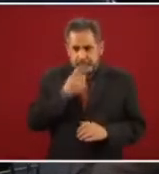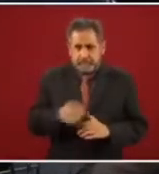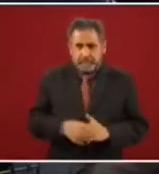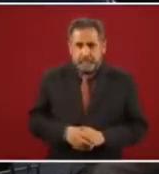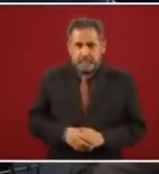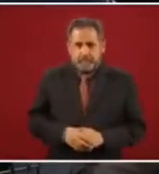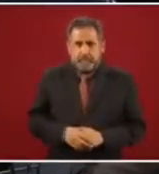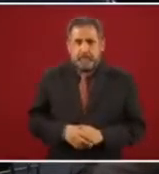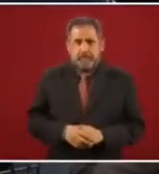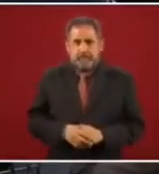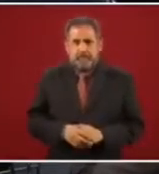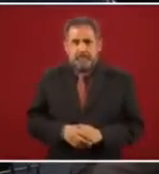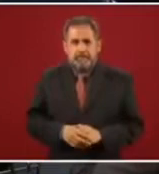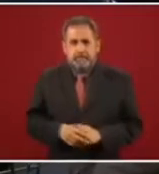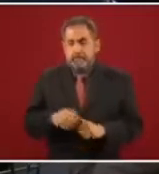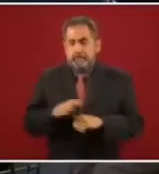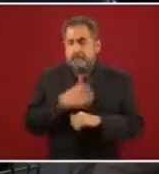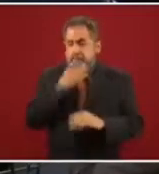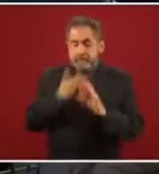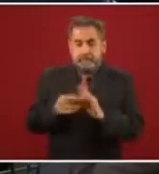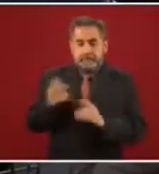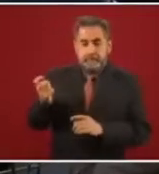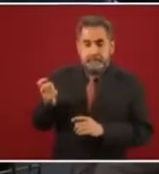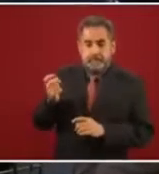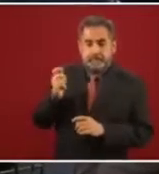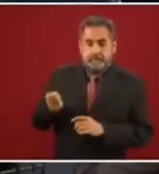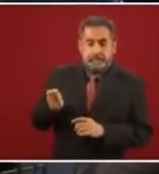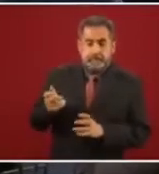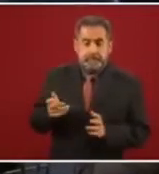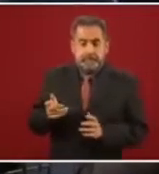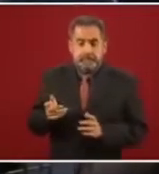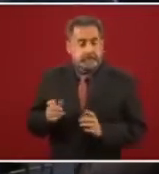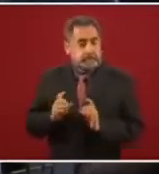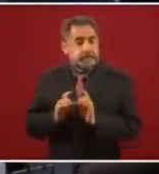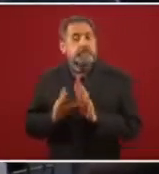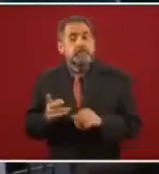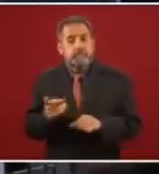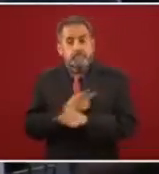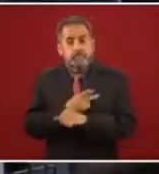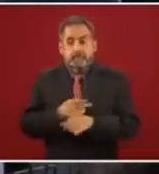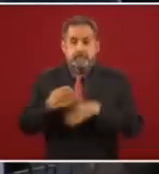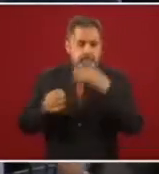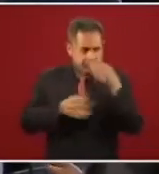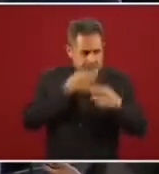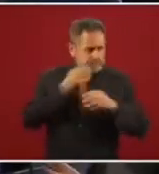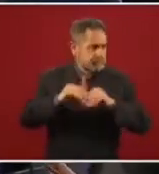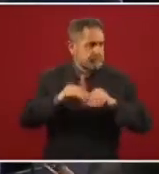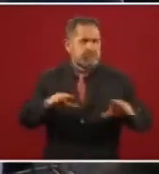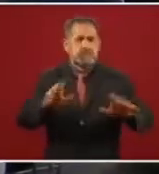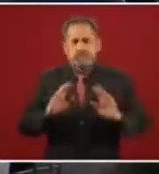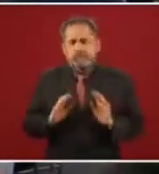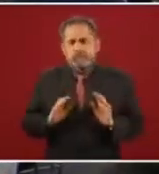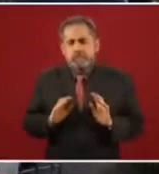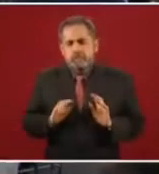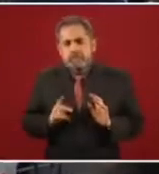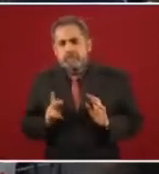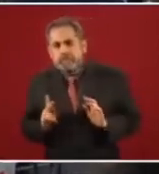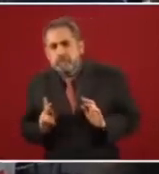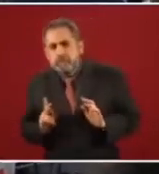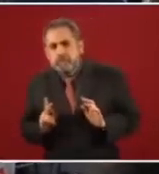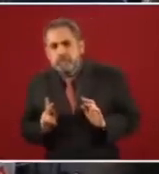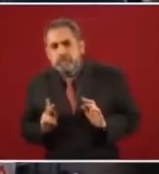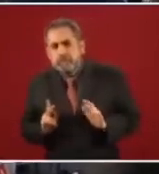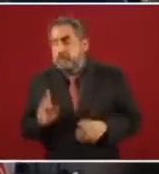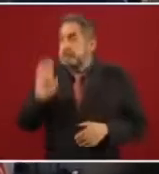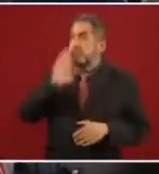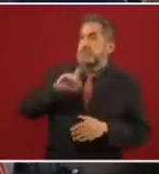Porque esto, pues, sucedió, se dio a conocer. Pero no era algo malo,